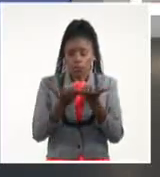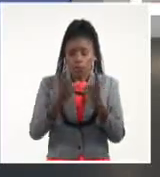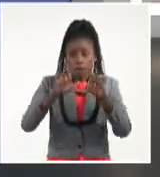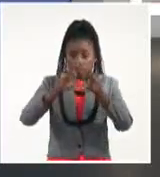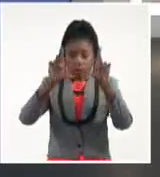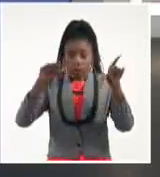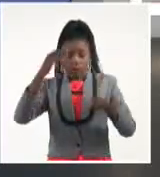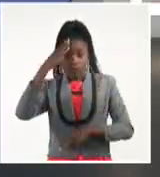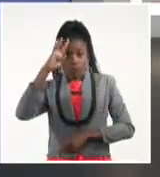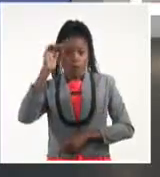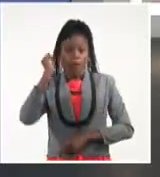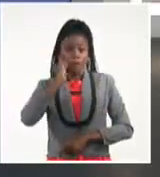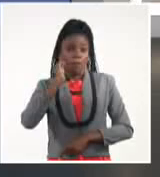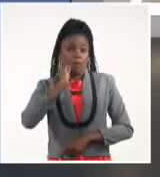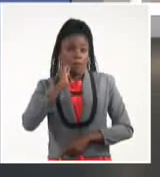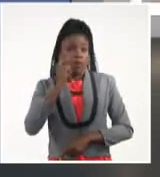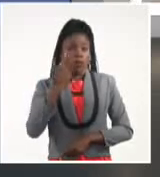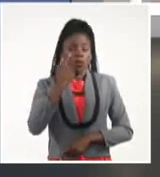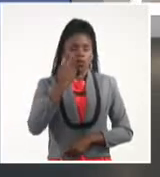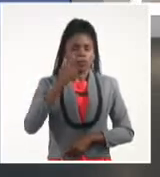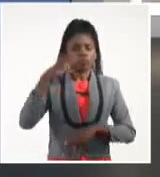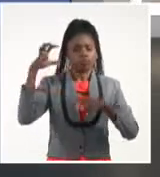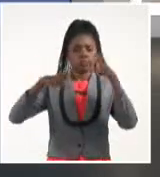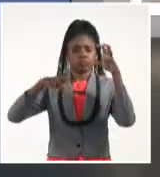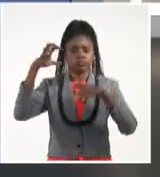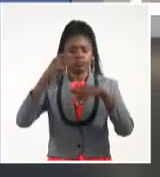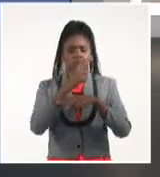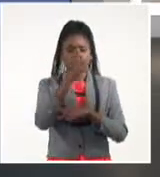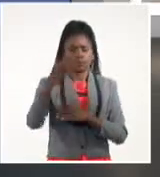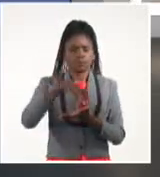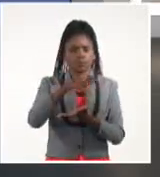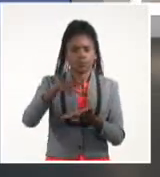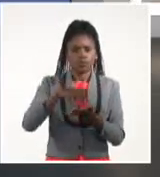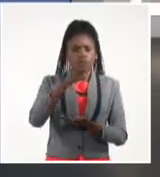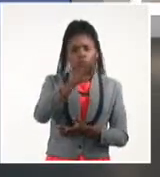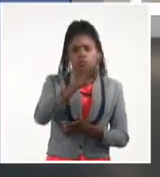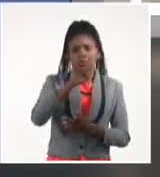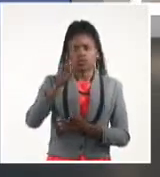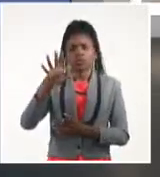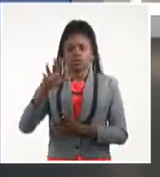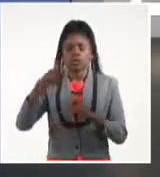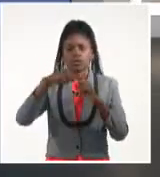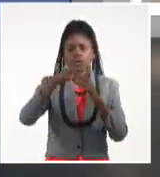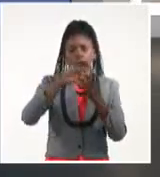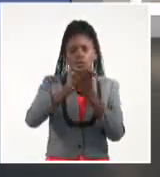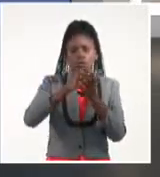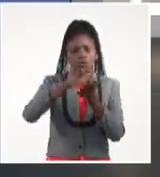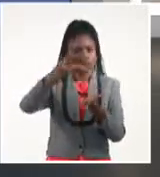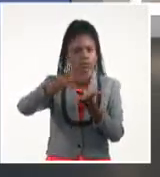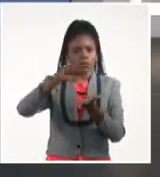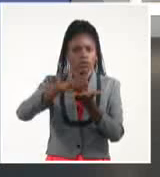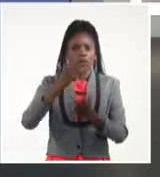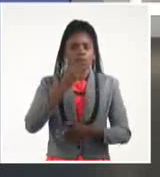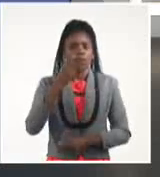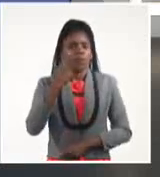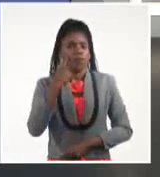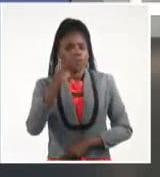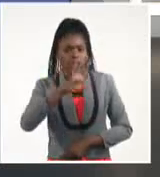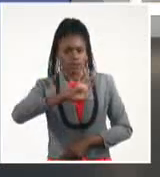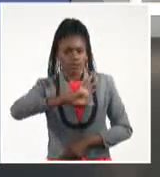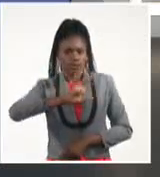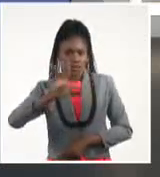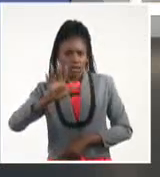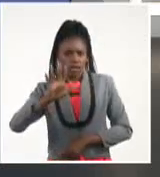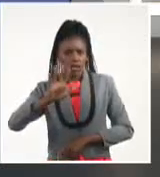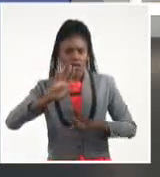vinculado además con la presencia de una vaguada en niveles bajos, altura de 1 a 5 kilómetros sobre la región central, que podemos apreciar acá ya cómo